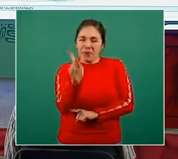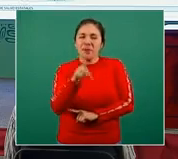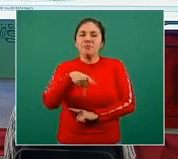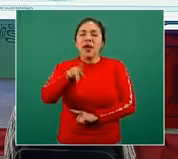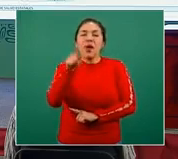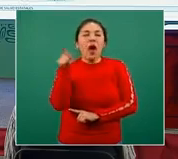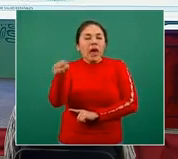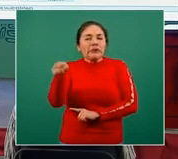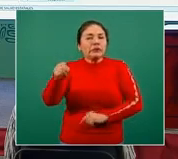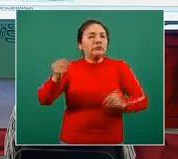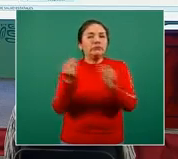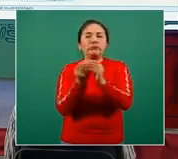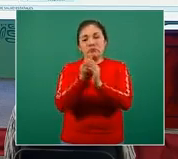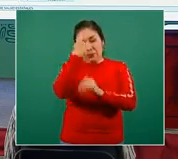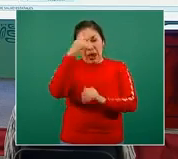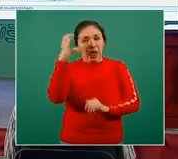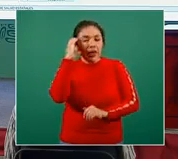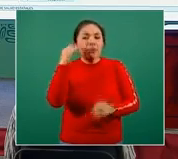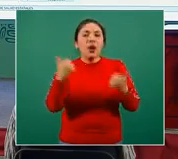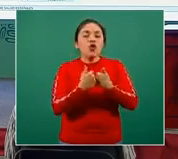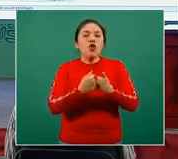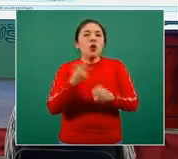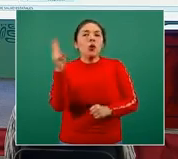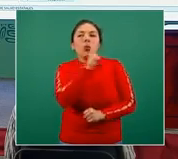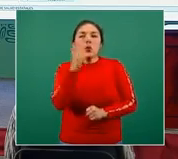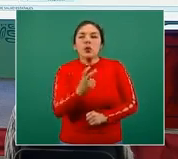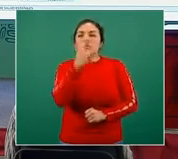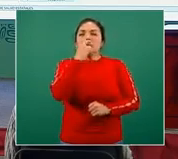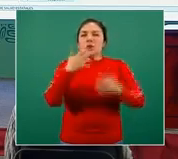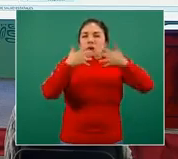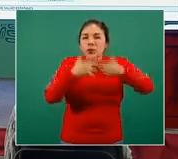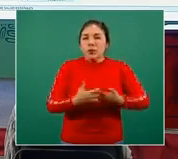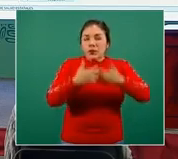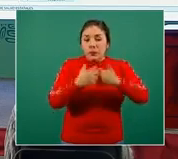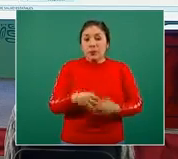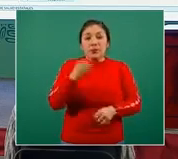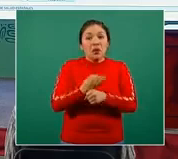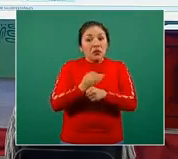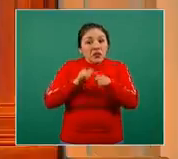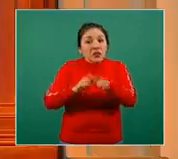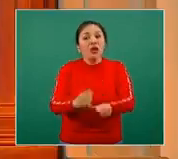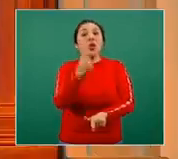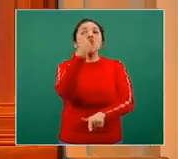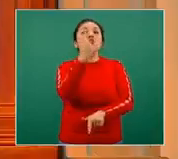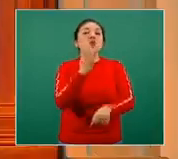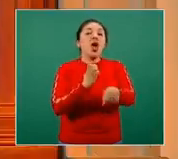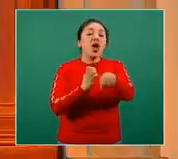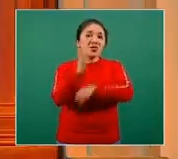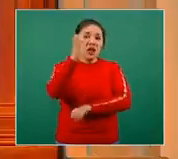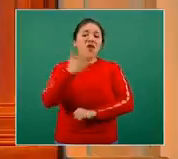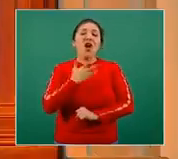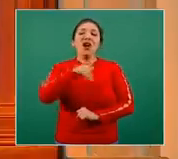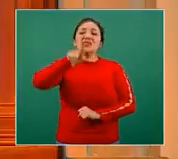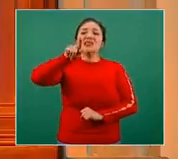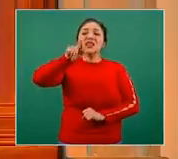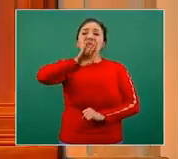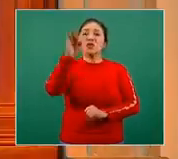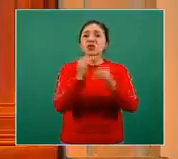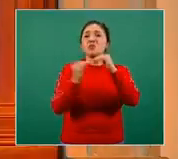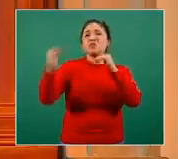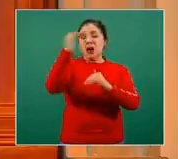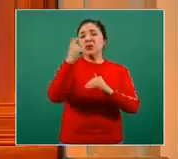se focaliza en las camas con ventilador. Continuamos con solamente una entidad por encima del 70% de ocupación, la Ciudad de